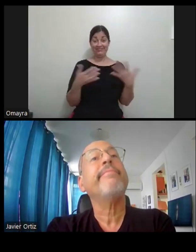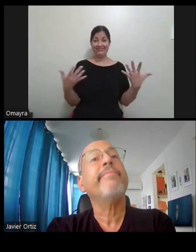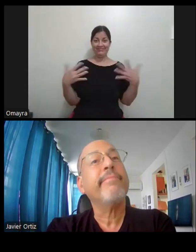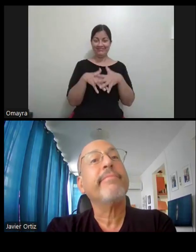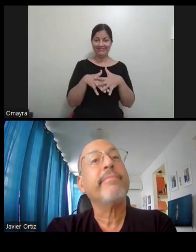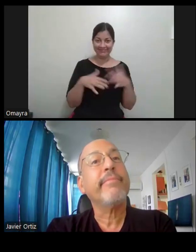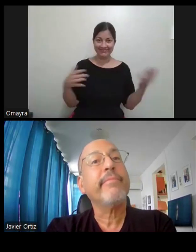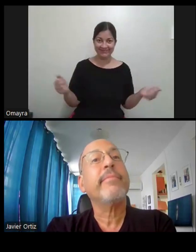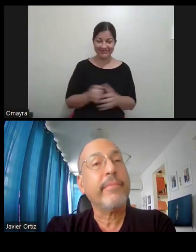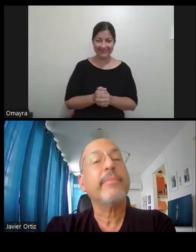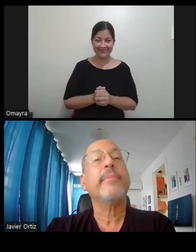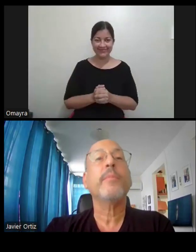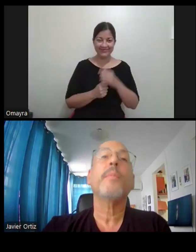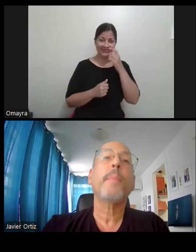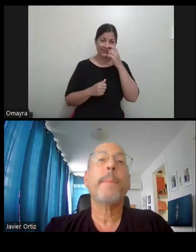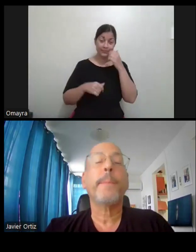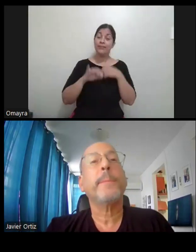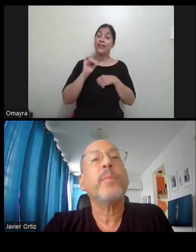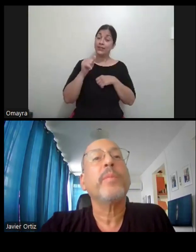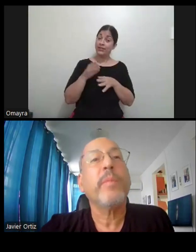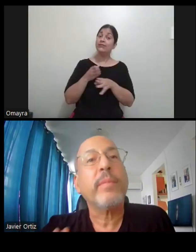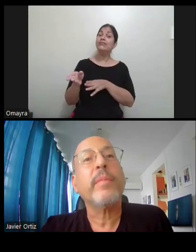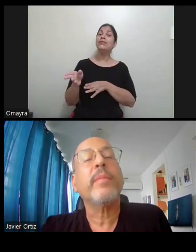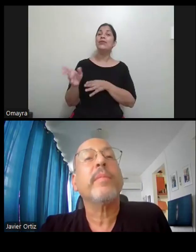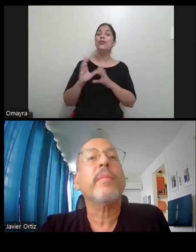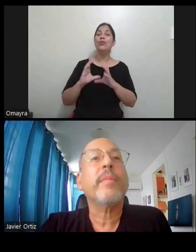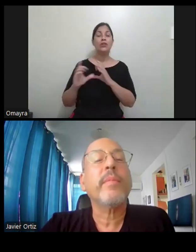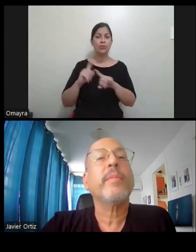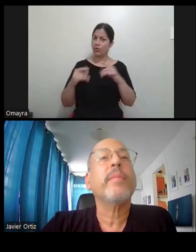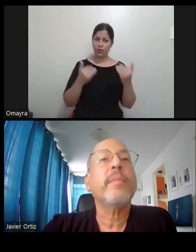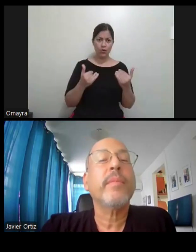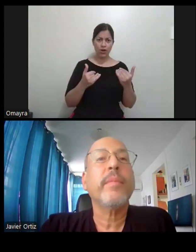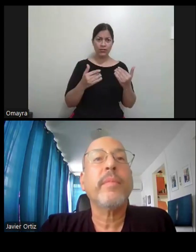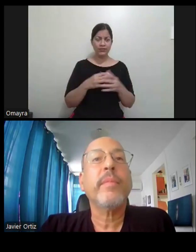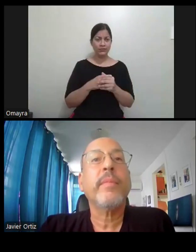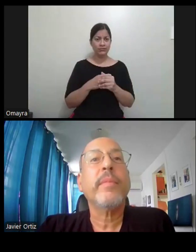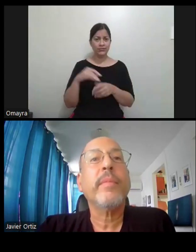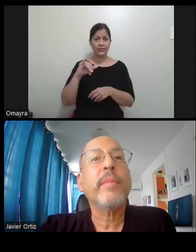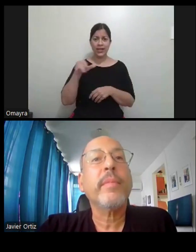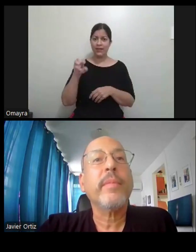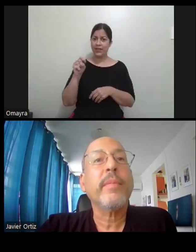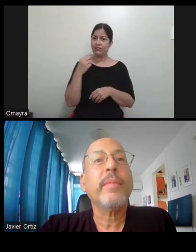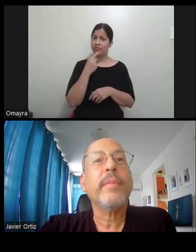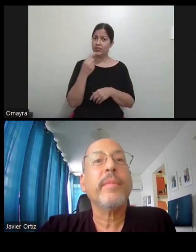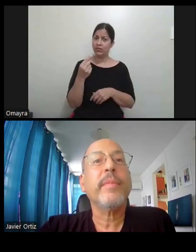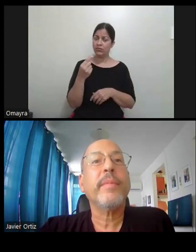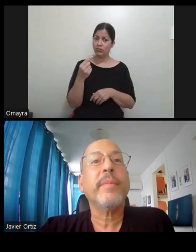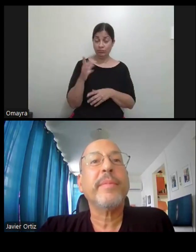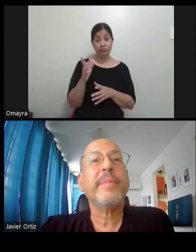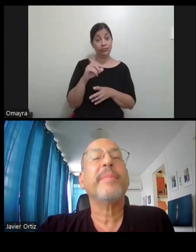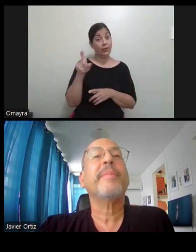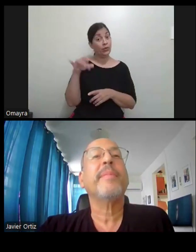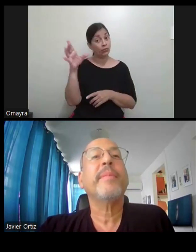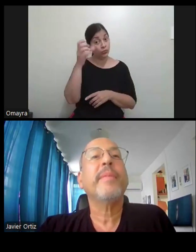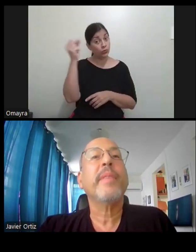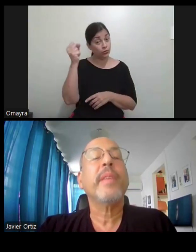bueno, todo encaja. Eso es una línea de comunicación, pero ahora fíjate que Javier dejó una línea ¿verdad?, en el tintero,